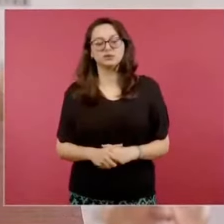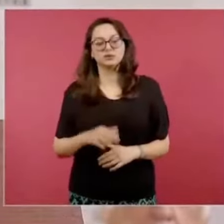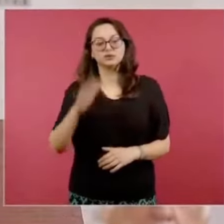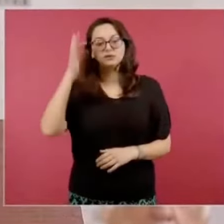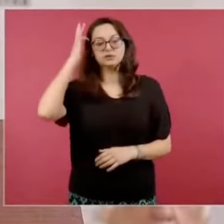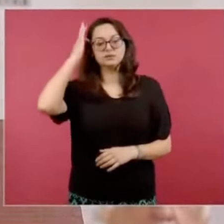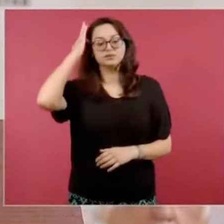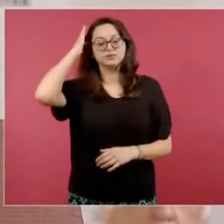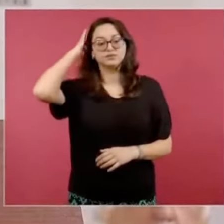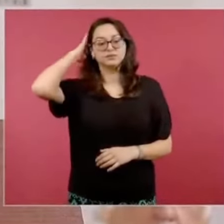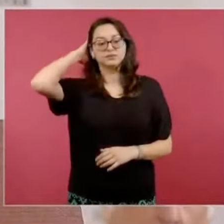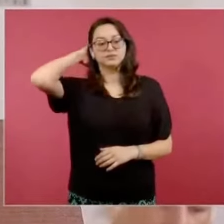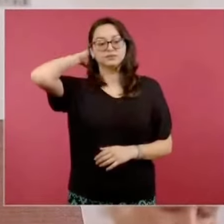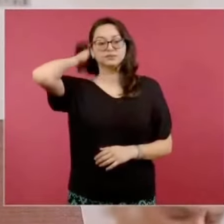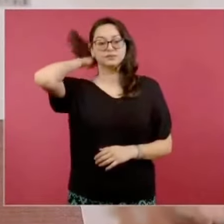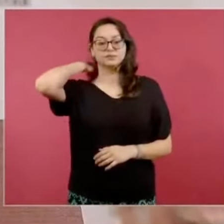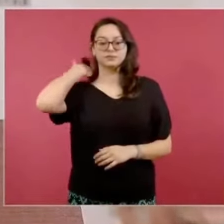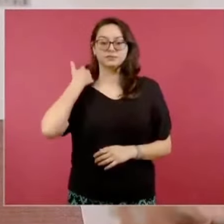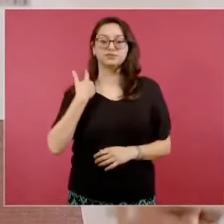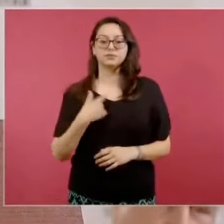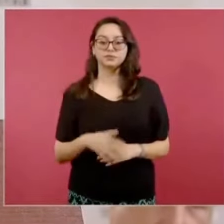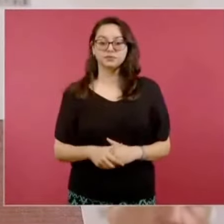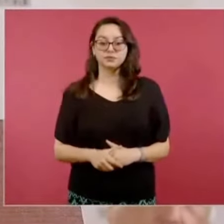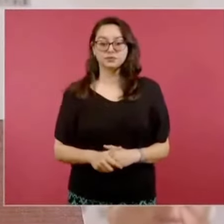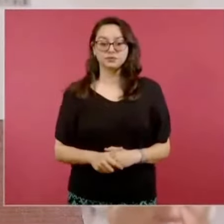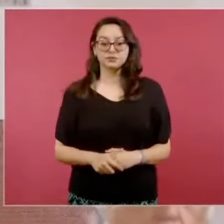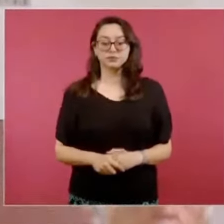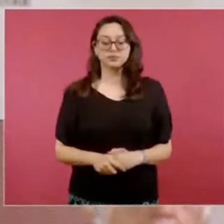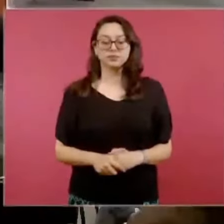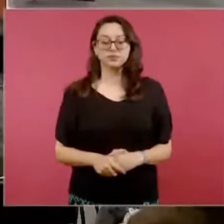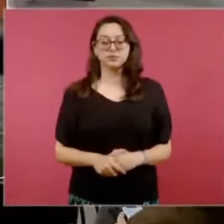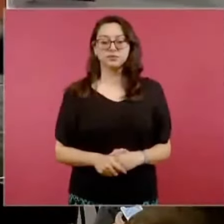Eso que quede claro. Bueno,